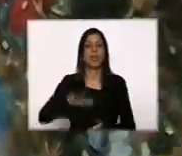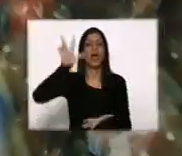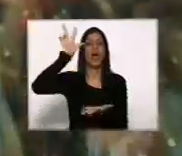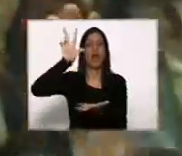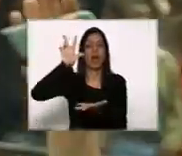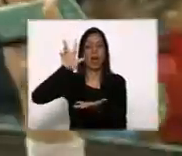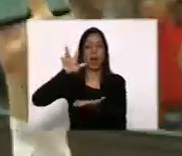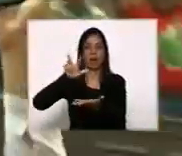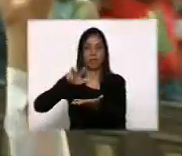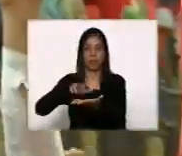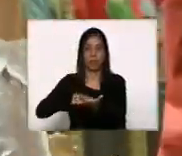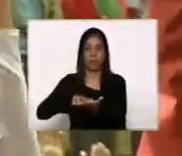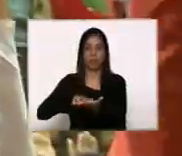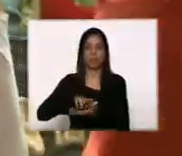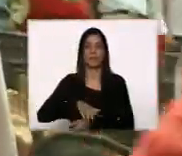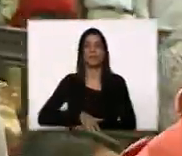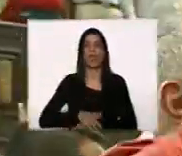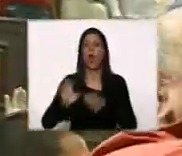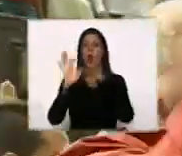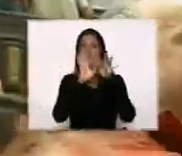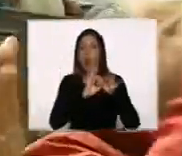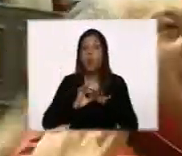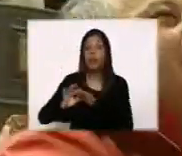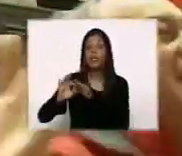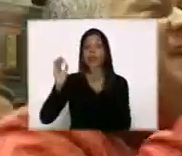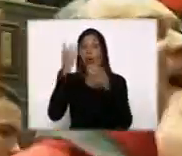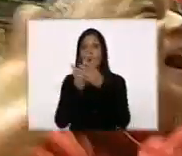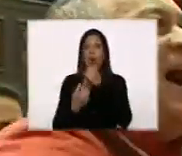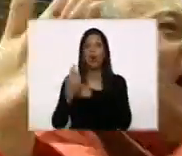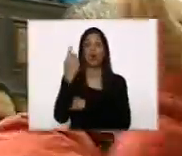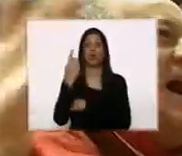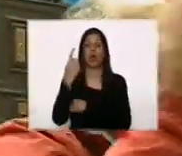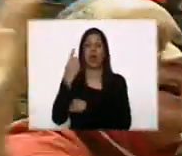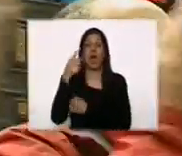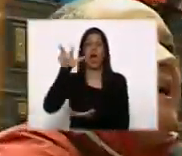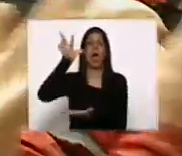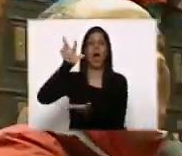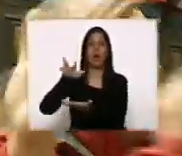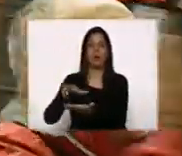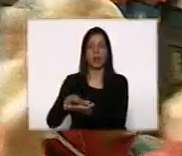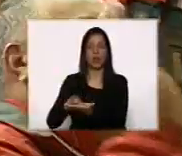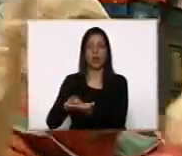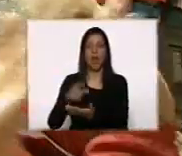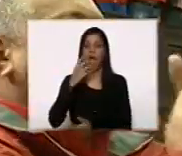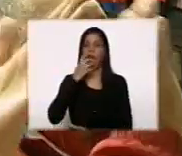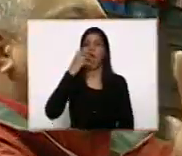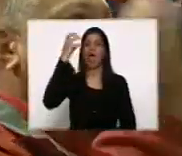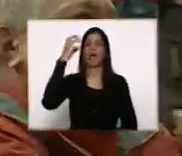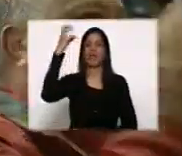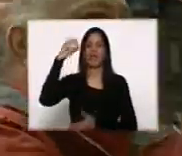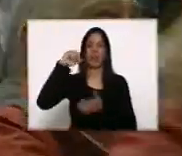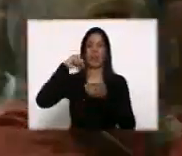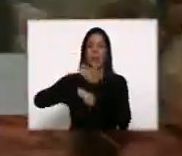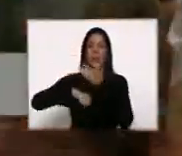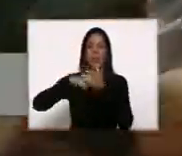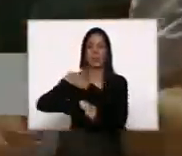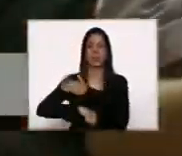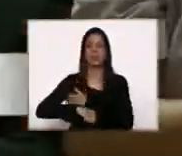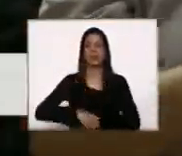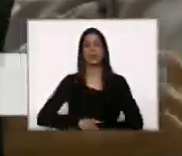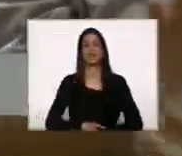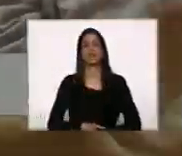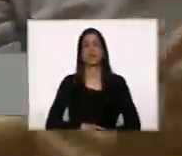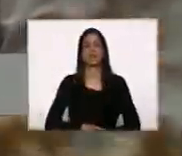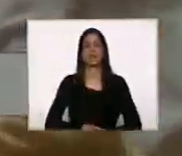Aprobado por aclamación, por unanimidad. Queda aprobado con nuestro grito de combate, Ana Karina Rote.